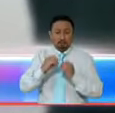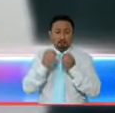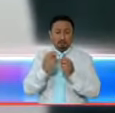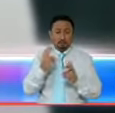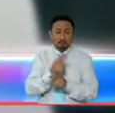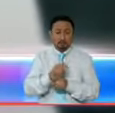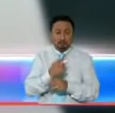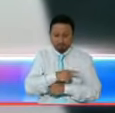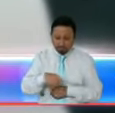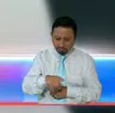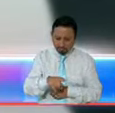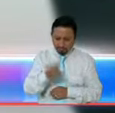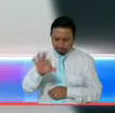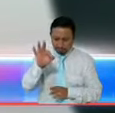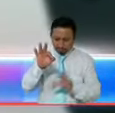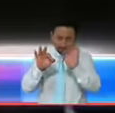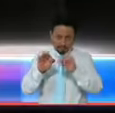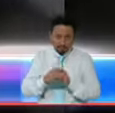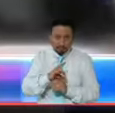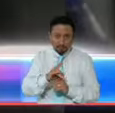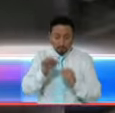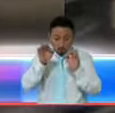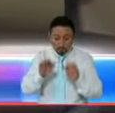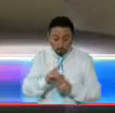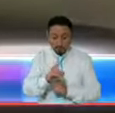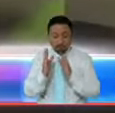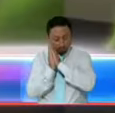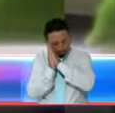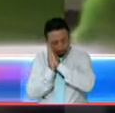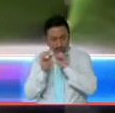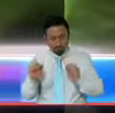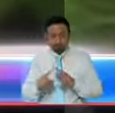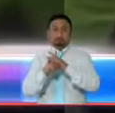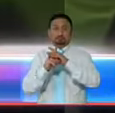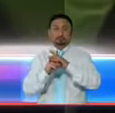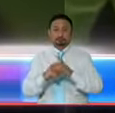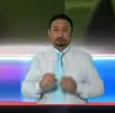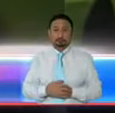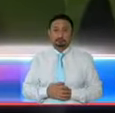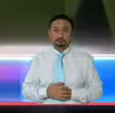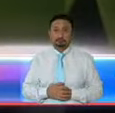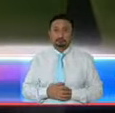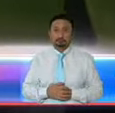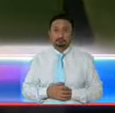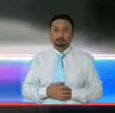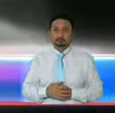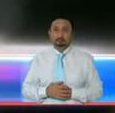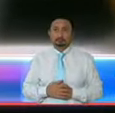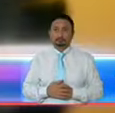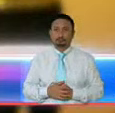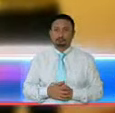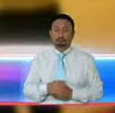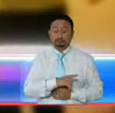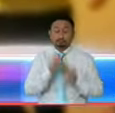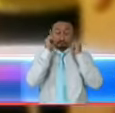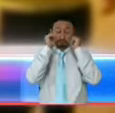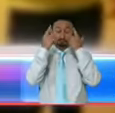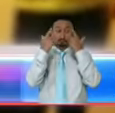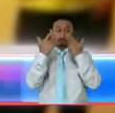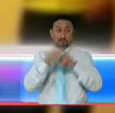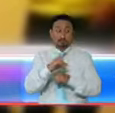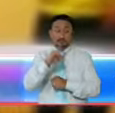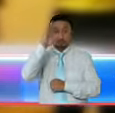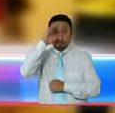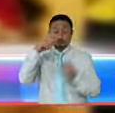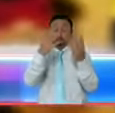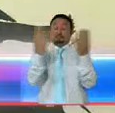supuesta organización, quienes fueron sorprendidos descansando, es decir, el sueño se les convirtió en pesadilla. Cuando despertaron, estaban rodeados